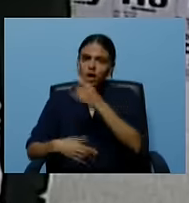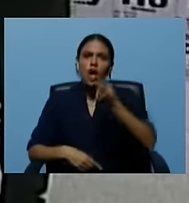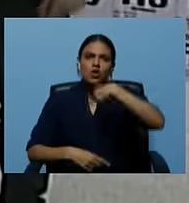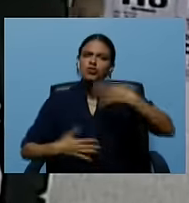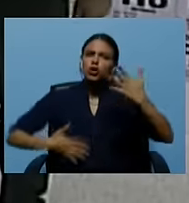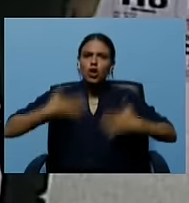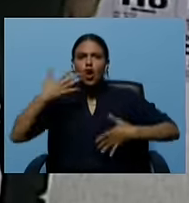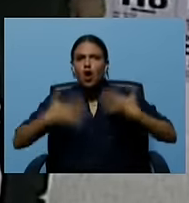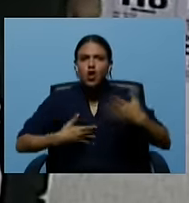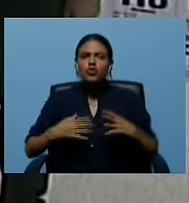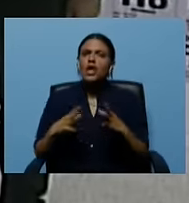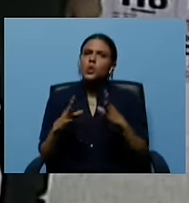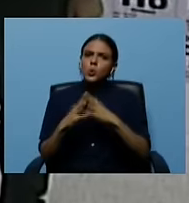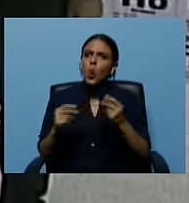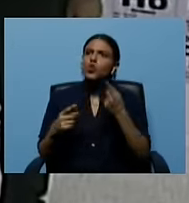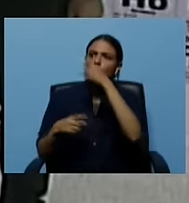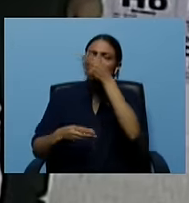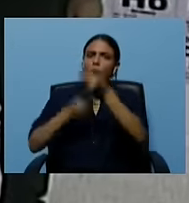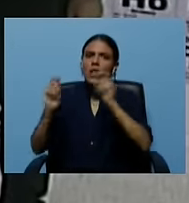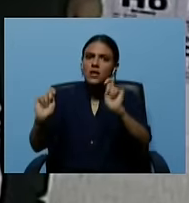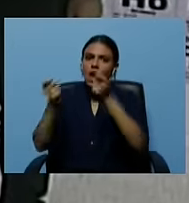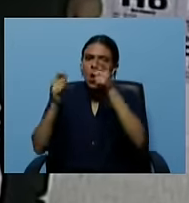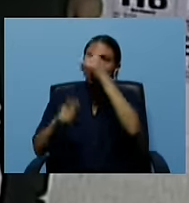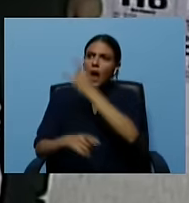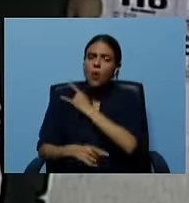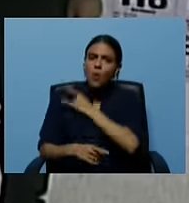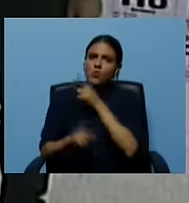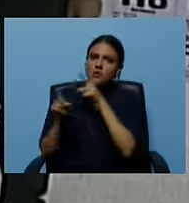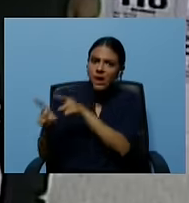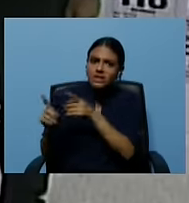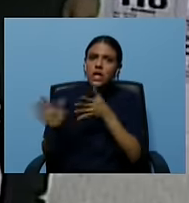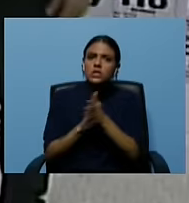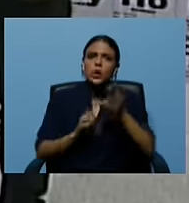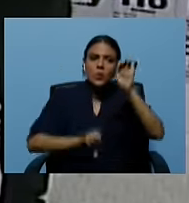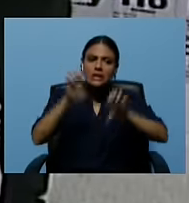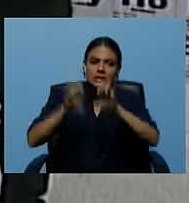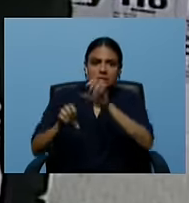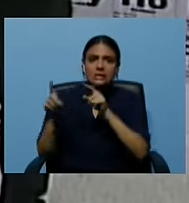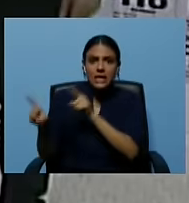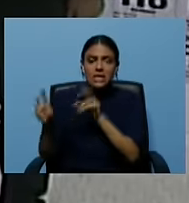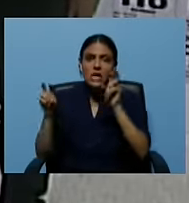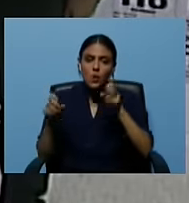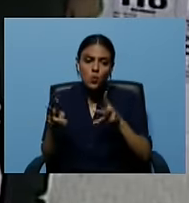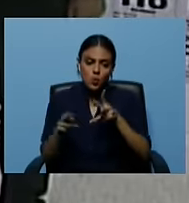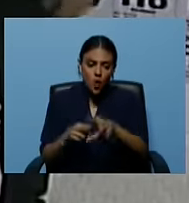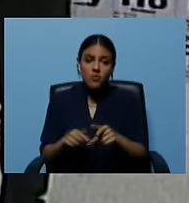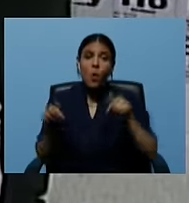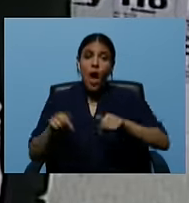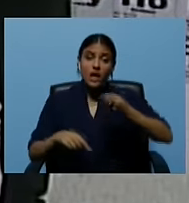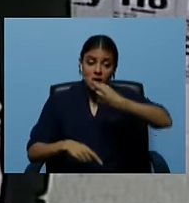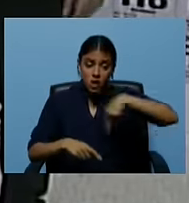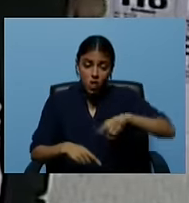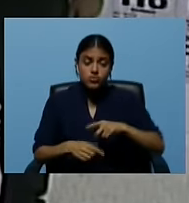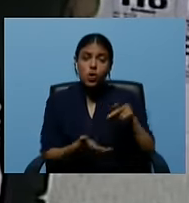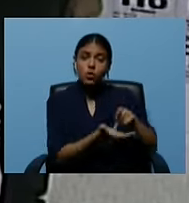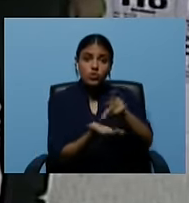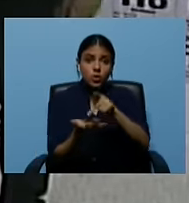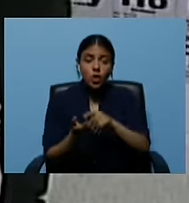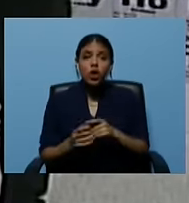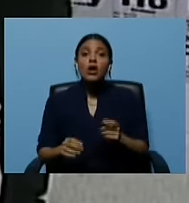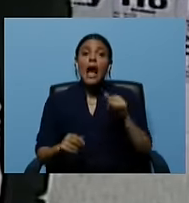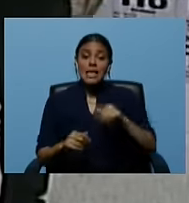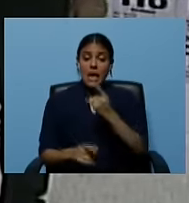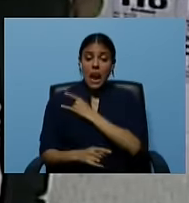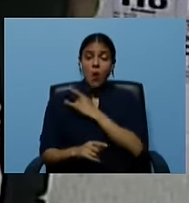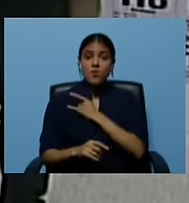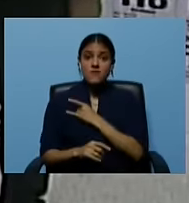esa inspección que usted está haciendo a la Universidad de la Ciencia. Nos encontramos aquí, como usted ha dicho, en la gloriosa UCB, en